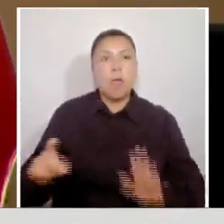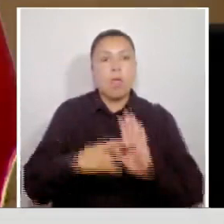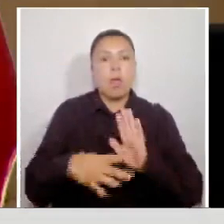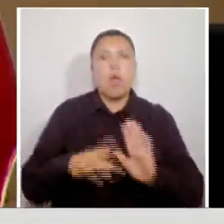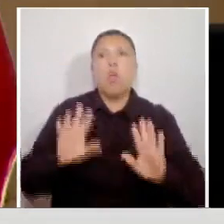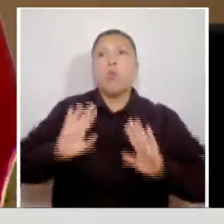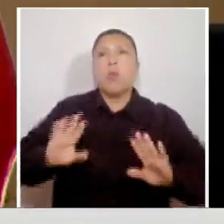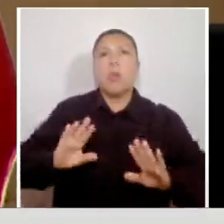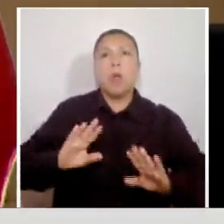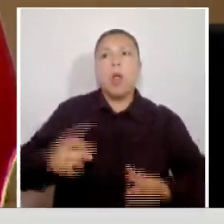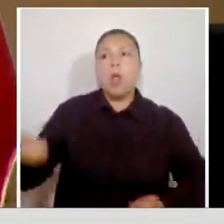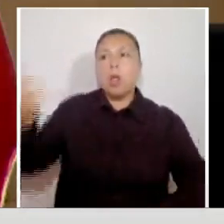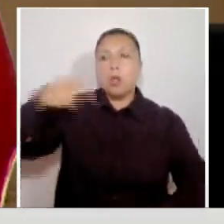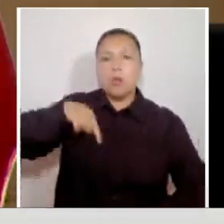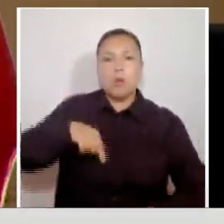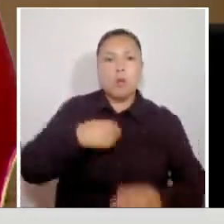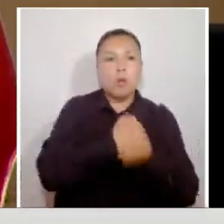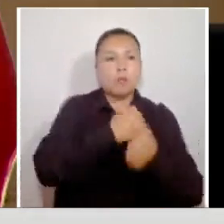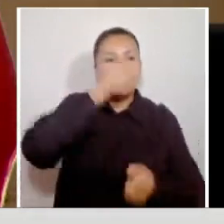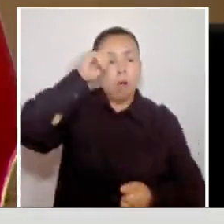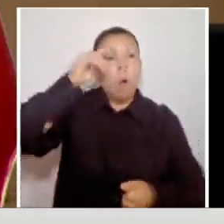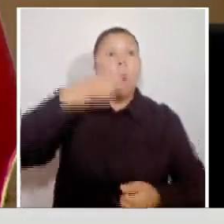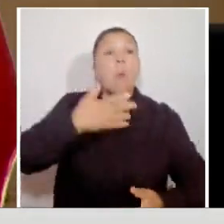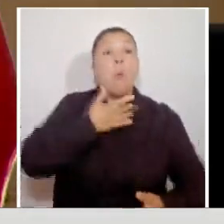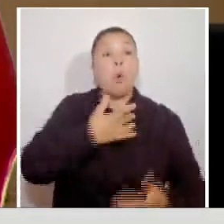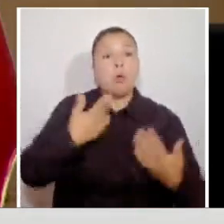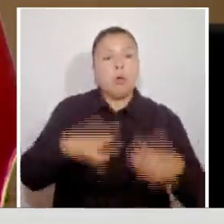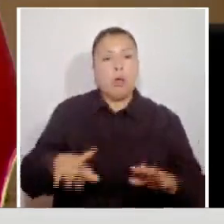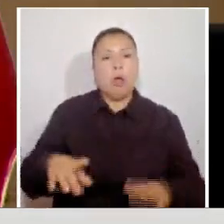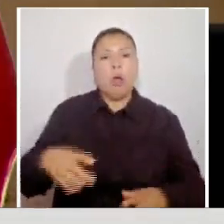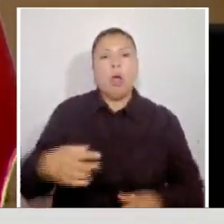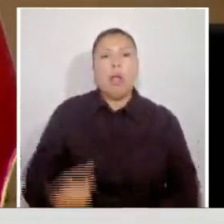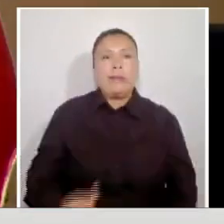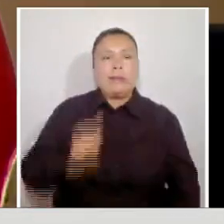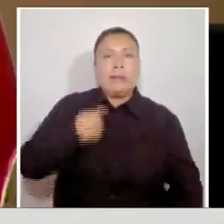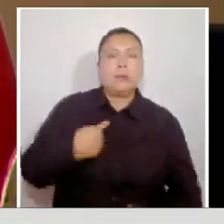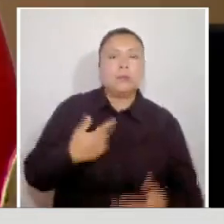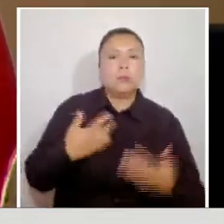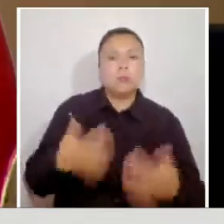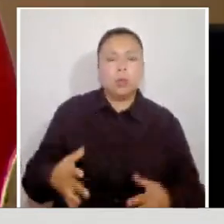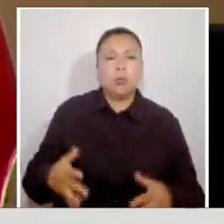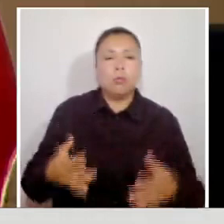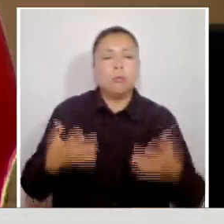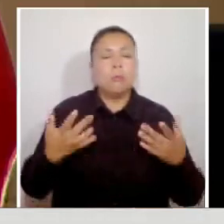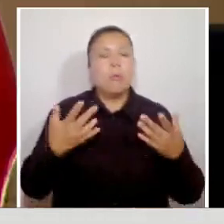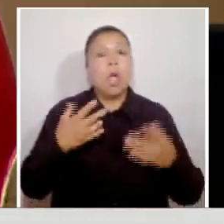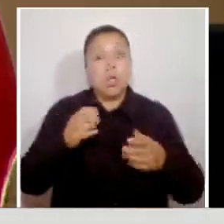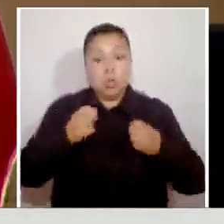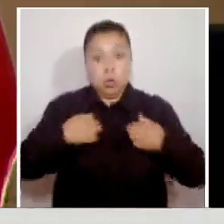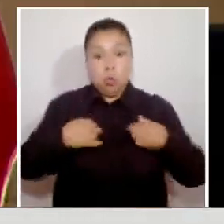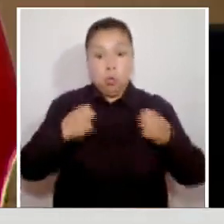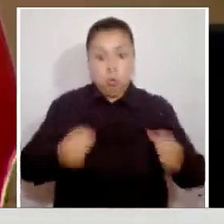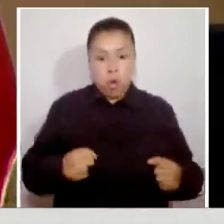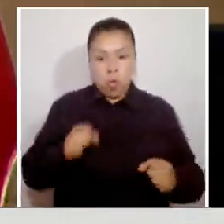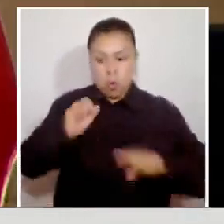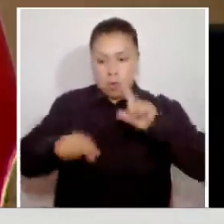policía porque bueno el delito va a haberse consumado si tiene las posibilidades de defenderse a sí mismo o a otros va